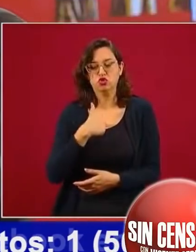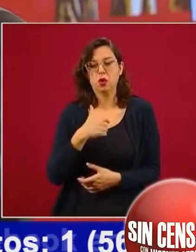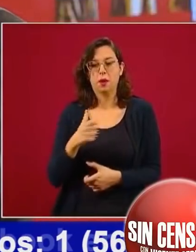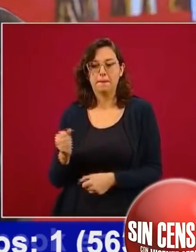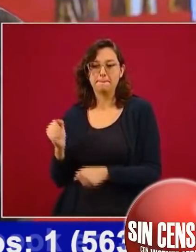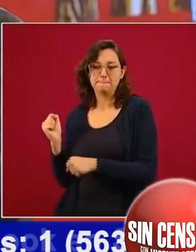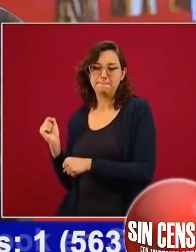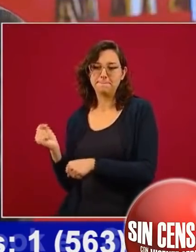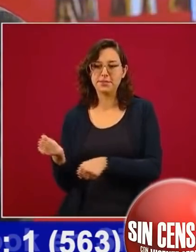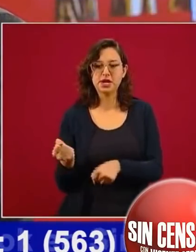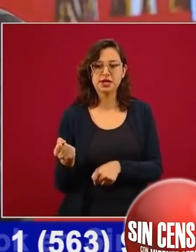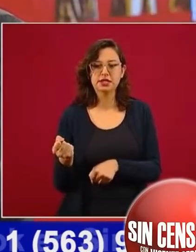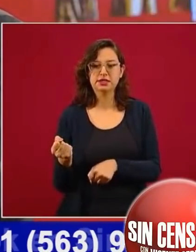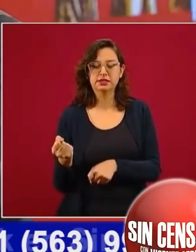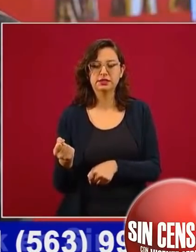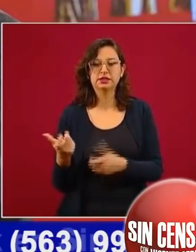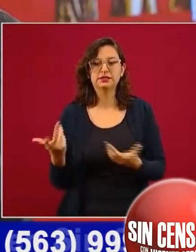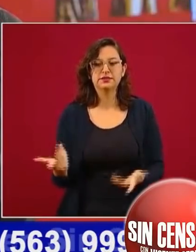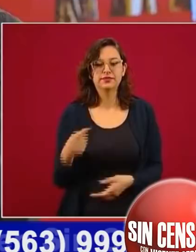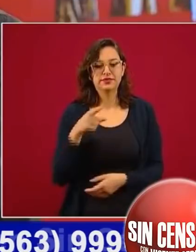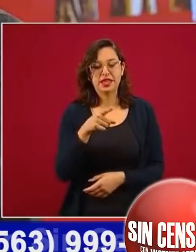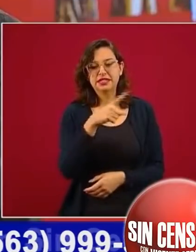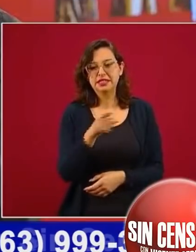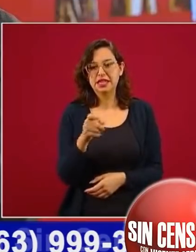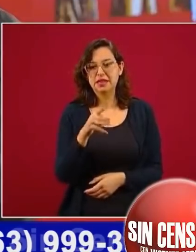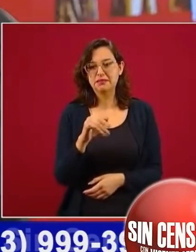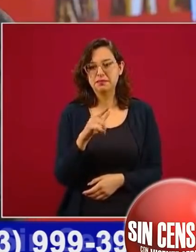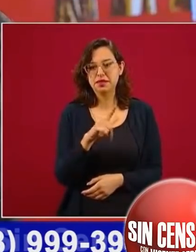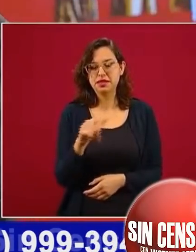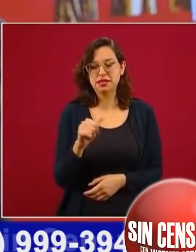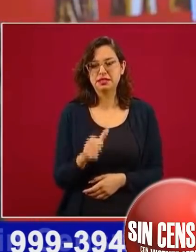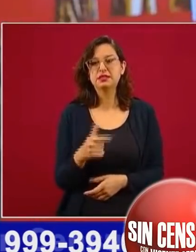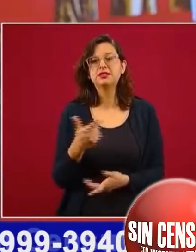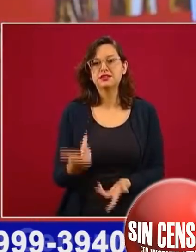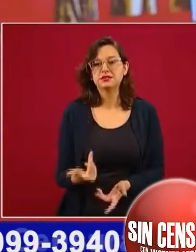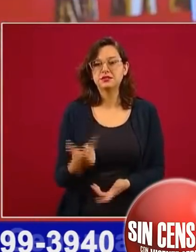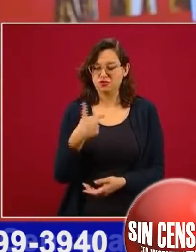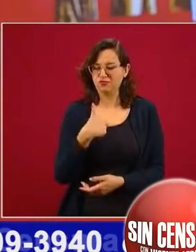tiraban más de 100 millas. No es para presumir.